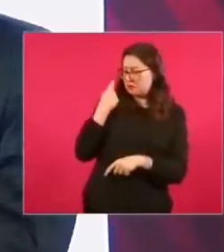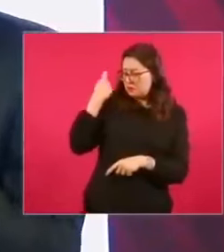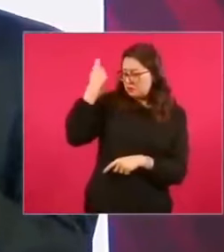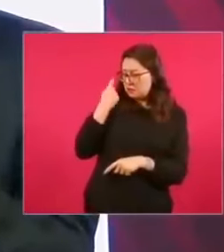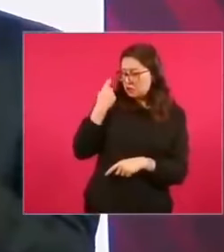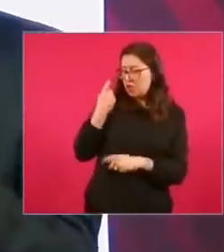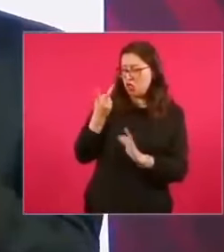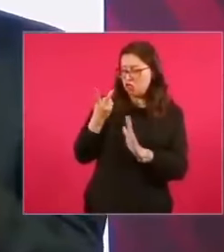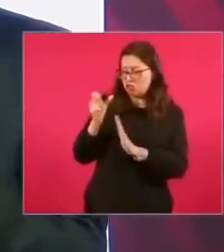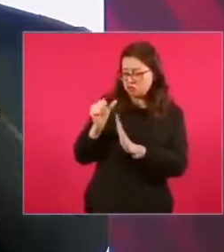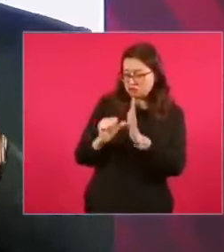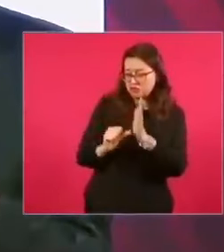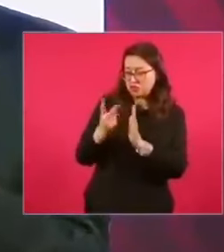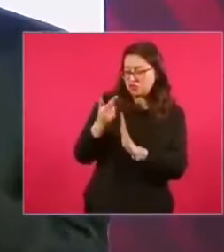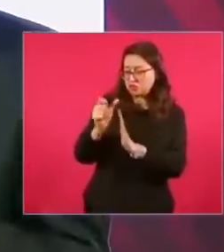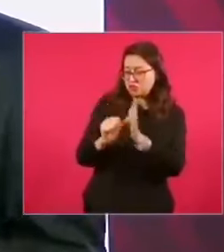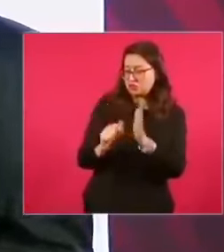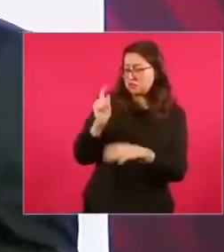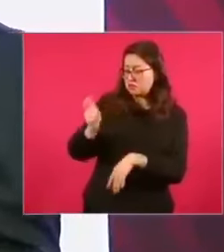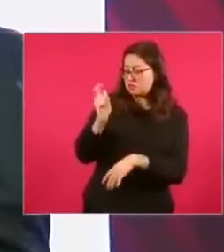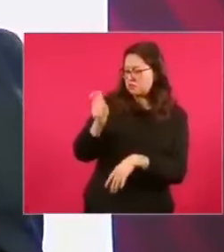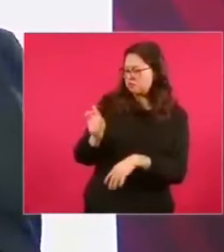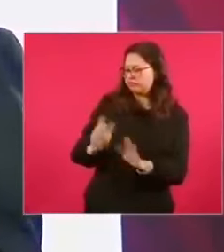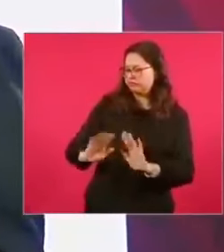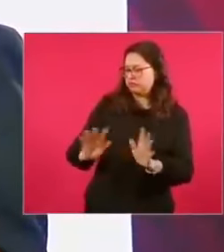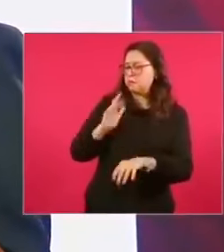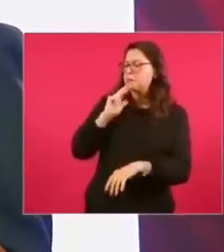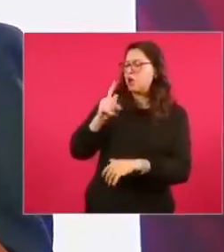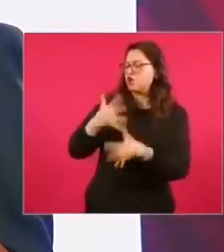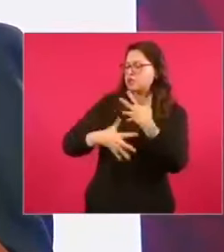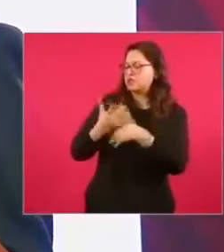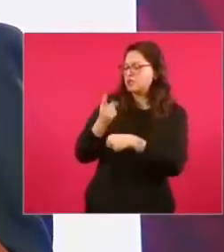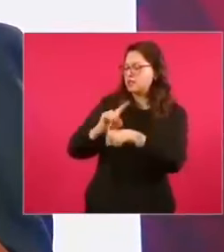por qué no la dan cada 15 días?